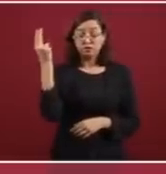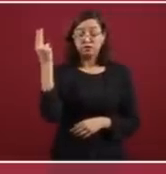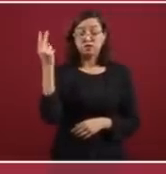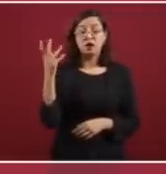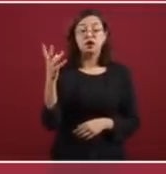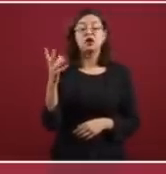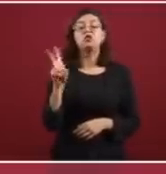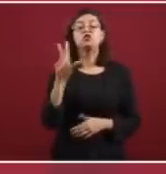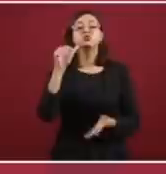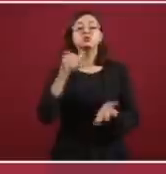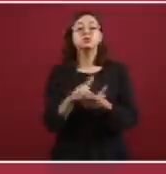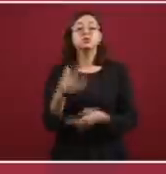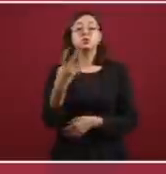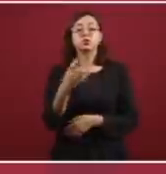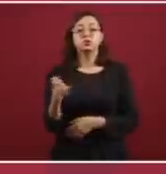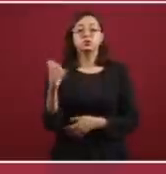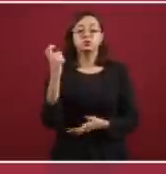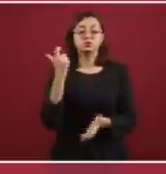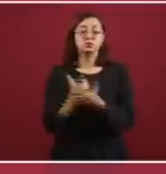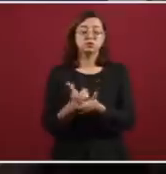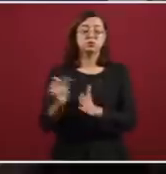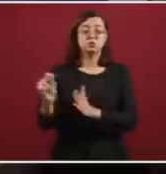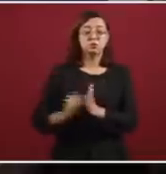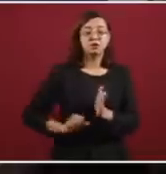de 2,400 pesos mensuales.